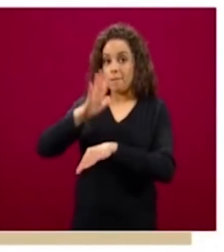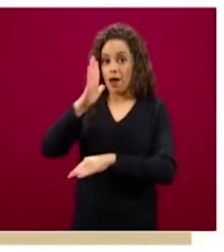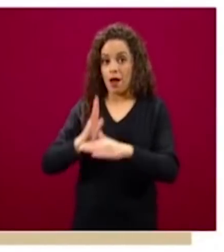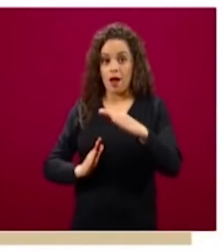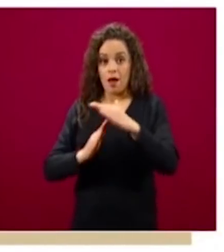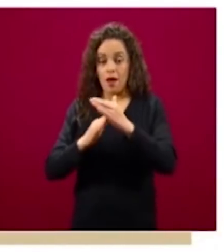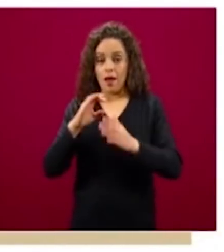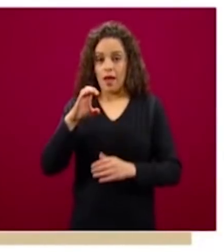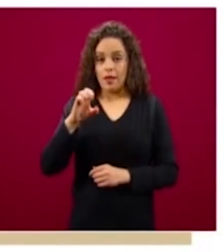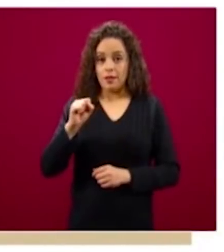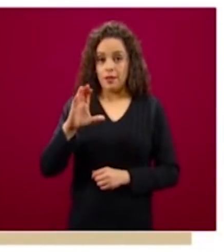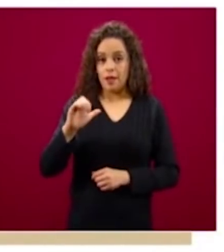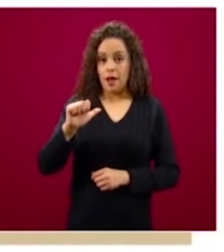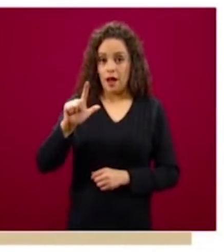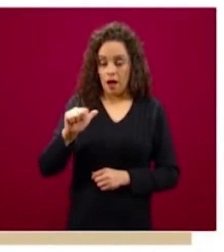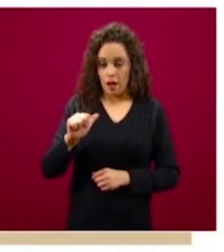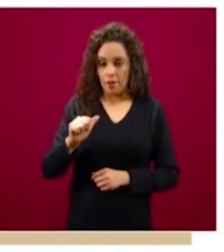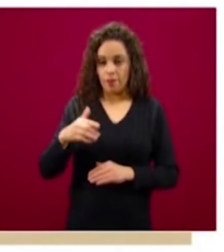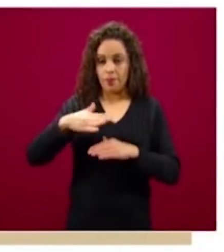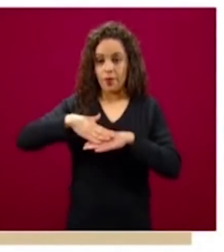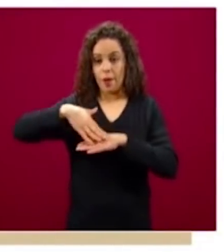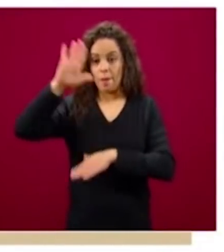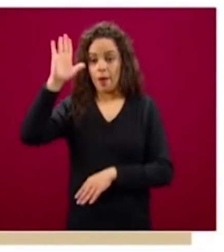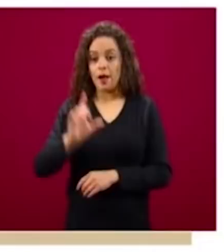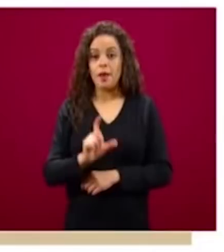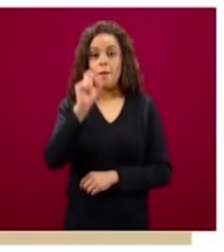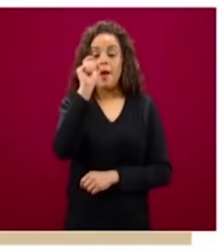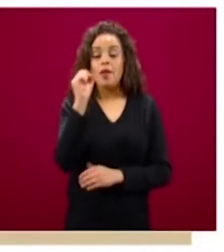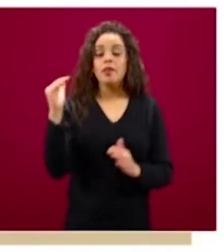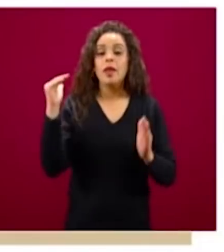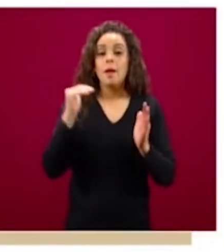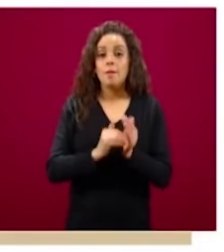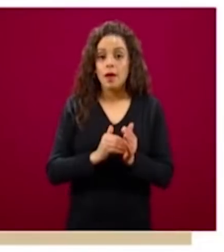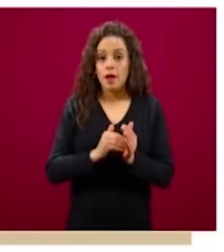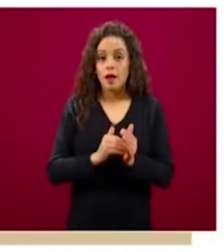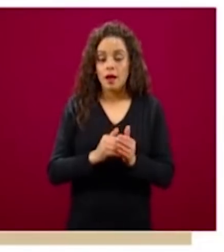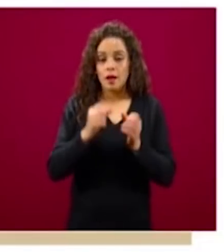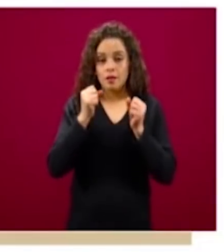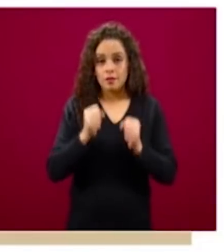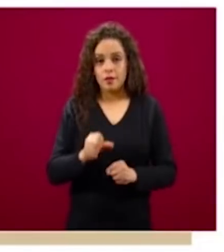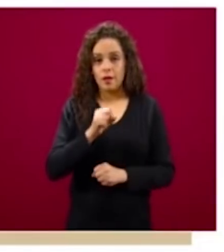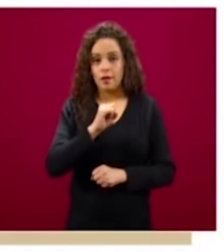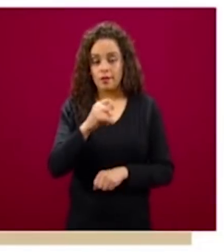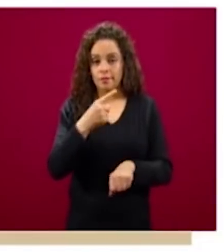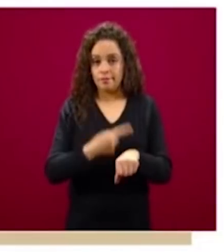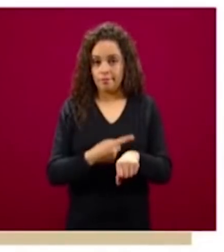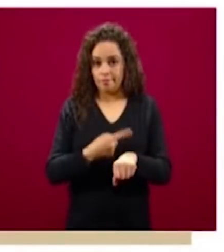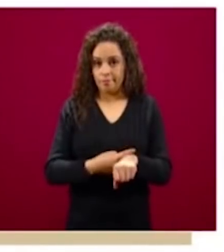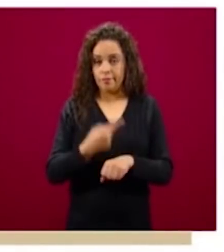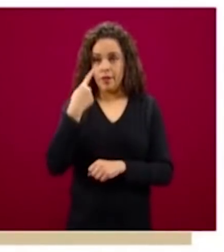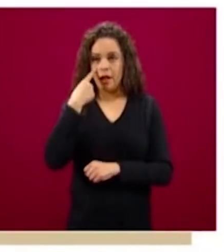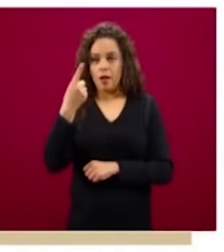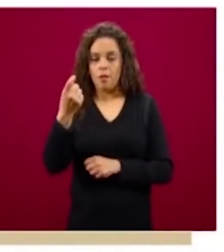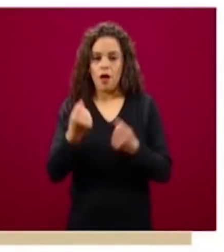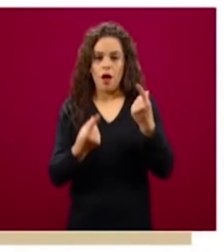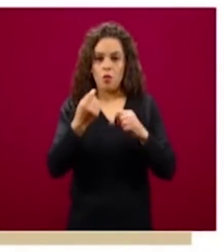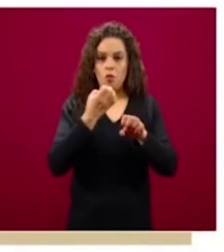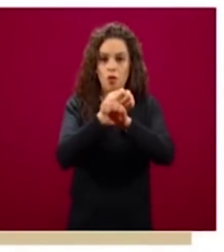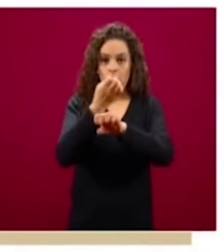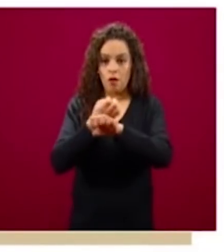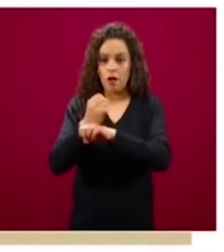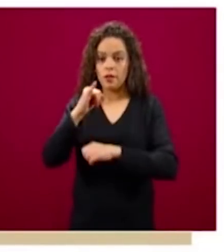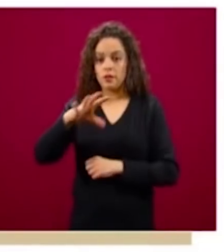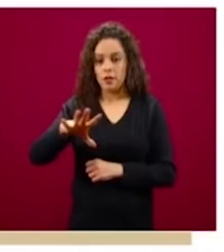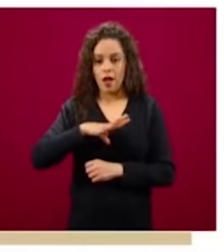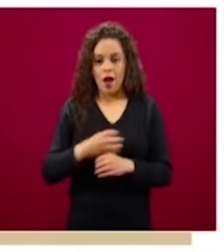escala, es la de más de 20,000 casos, ¿no? Y vemos que hay entidades que tienen estos